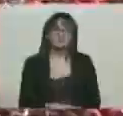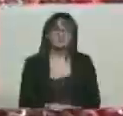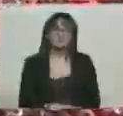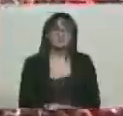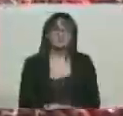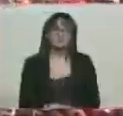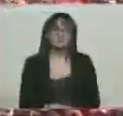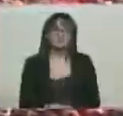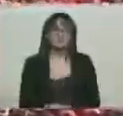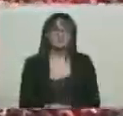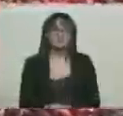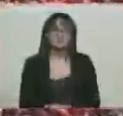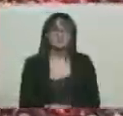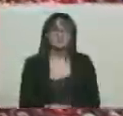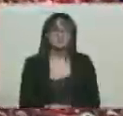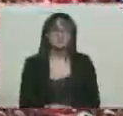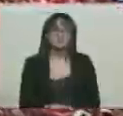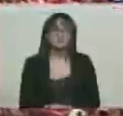Vamos.